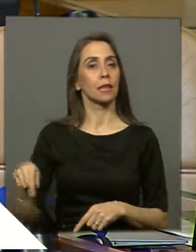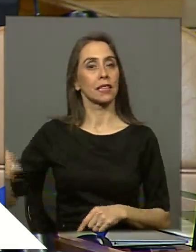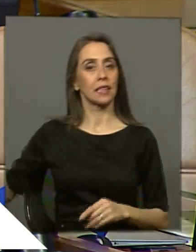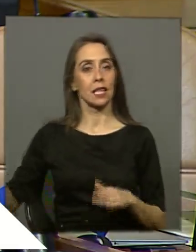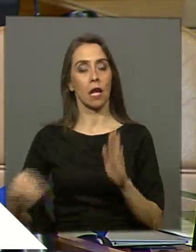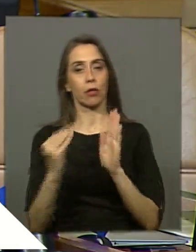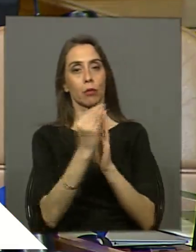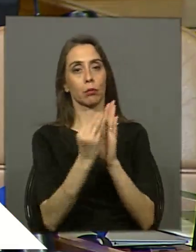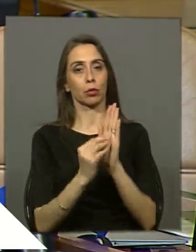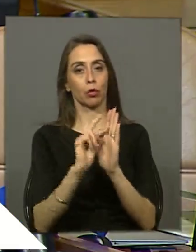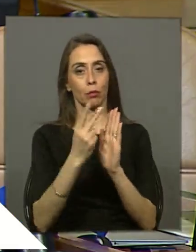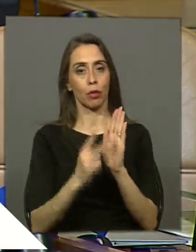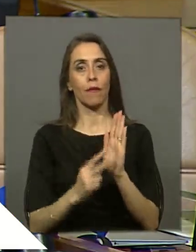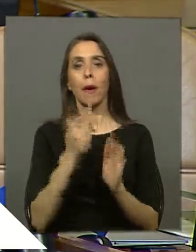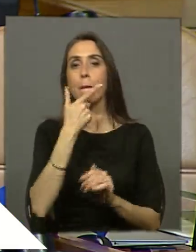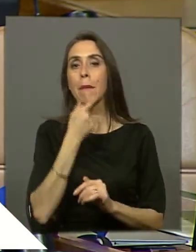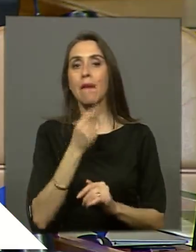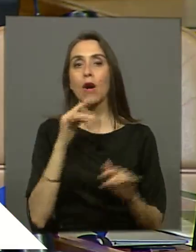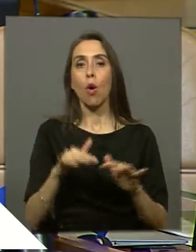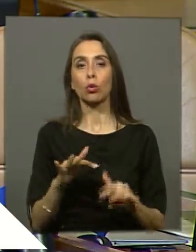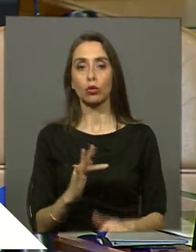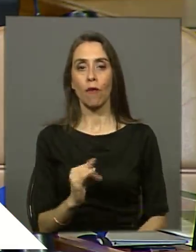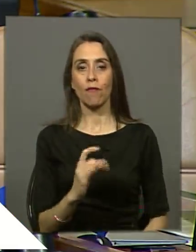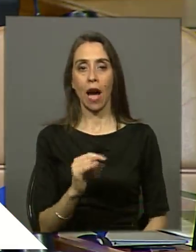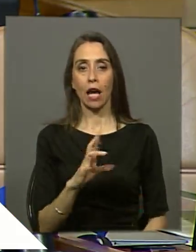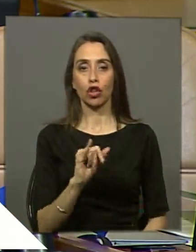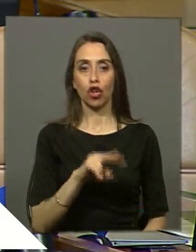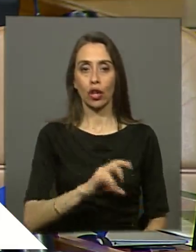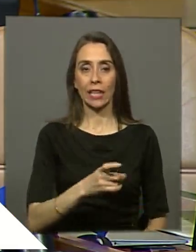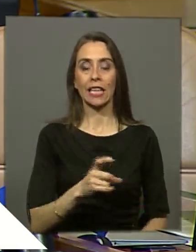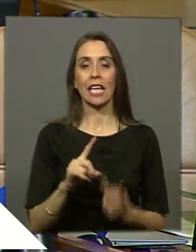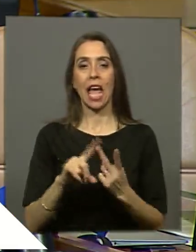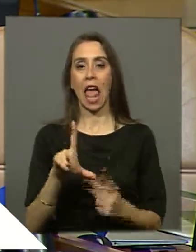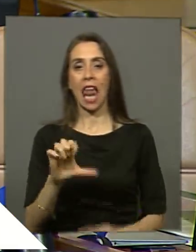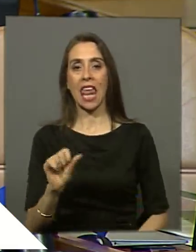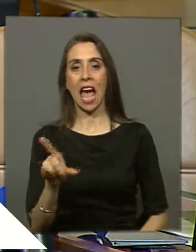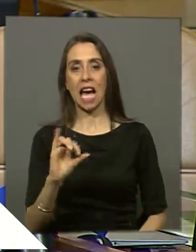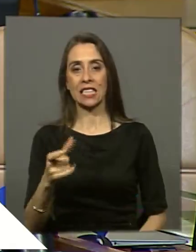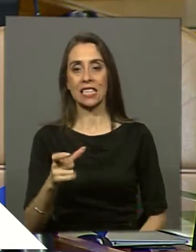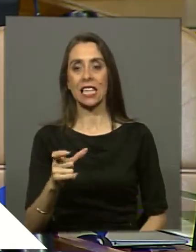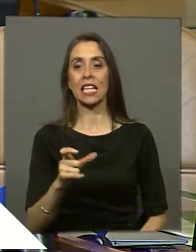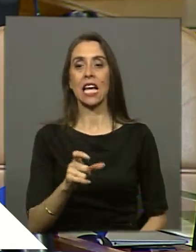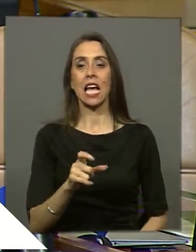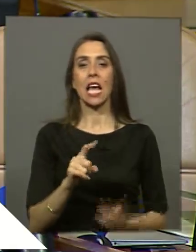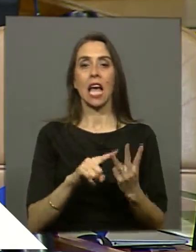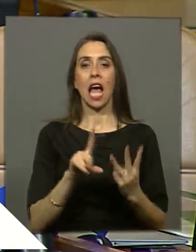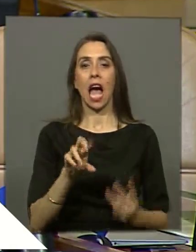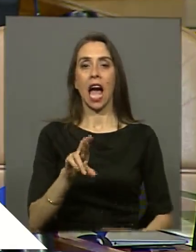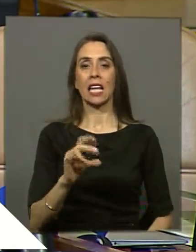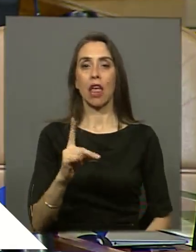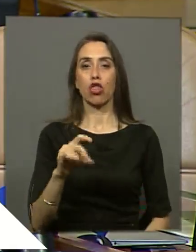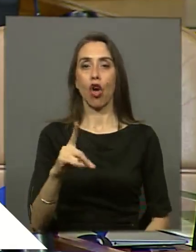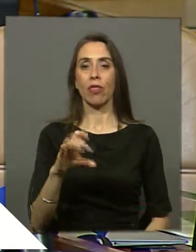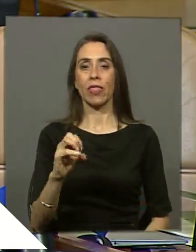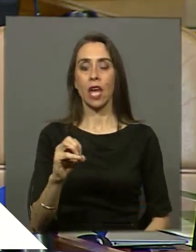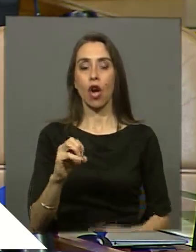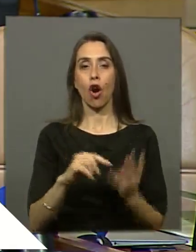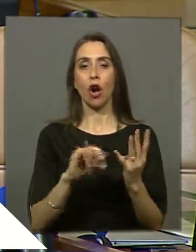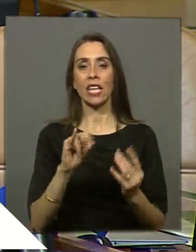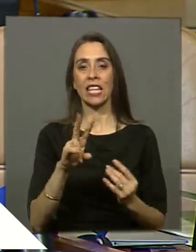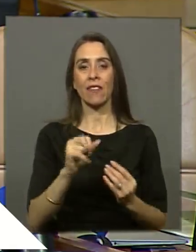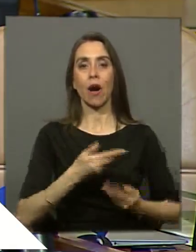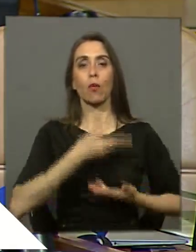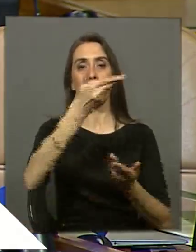Senado como hacer más fácil el uso del factoring y el leasing el redondeo y el IVA en el caso de exportaciones de